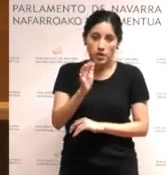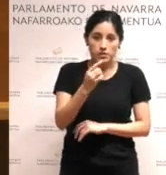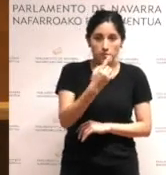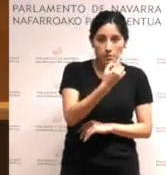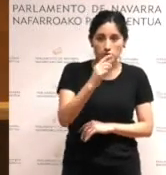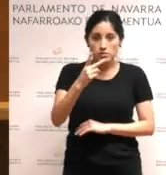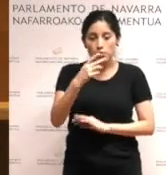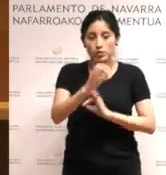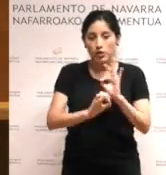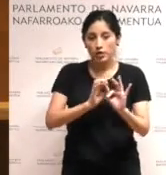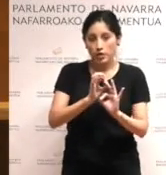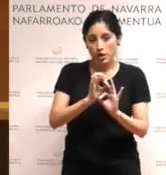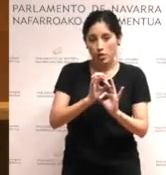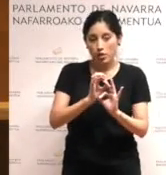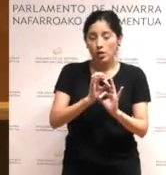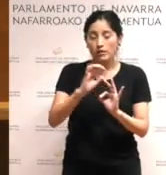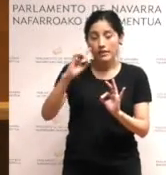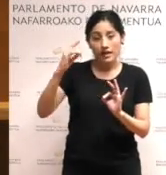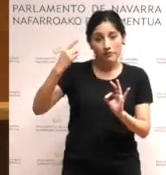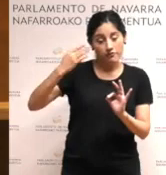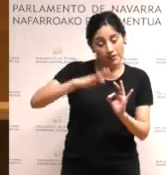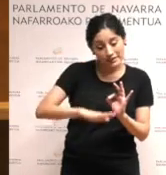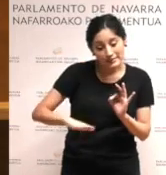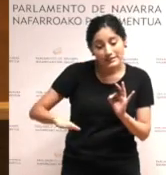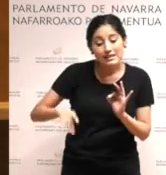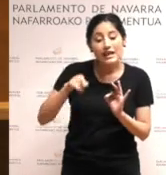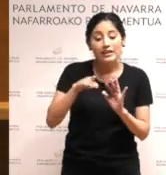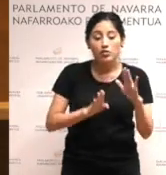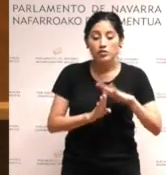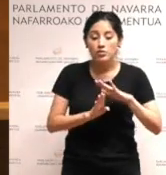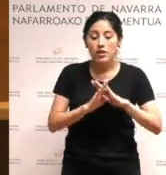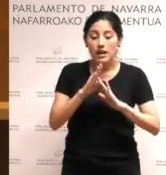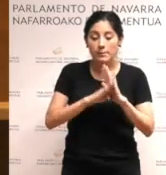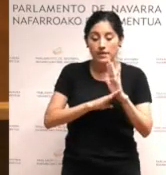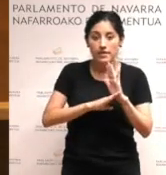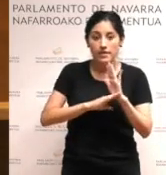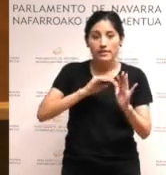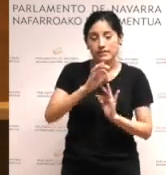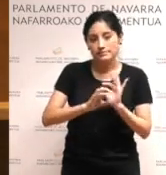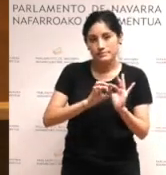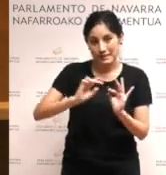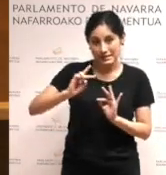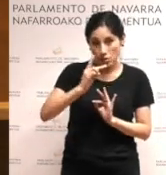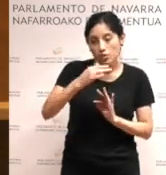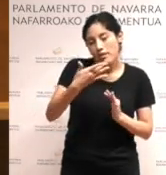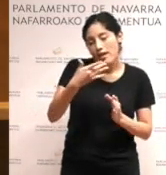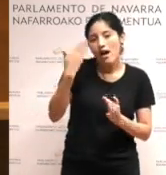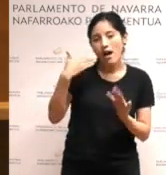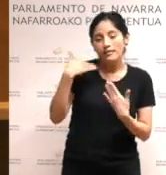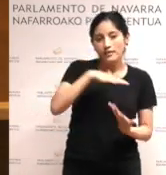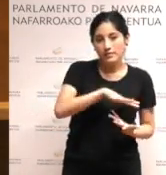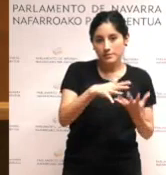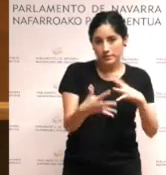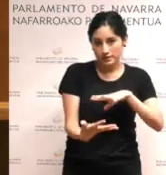educación infantil y continuar con la medida de 22 en segundo ciclo que había sido ya implantada, independientemente,